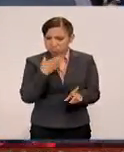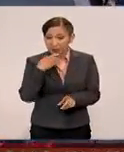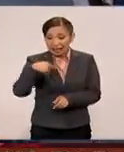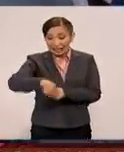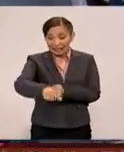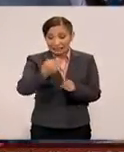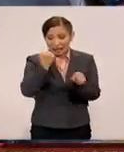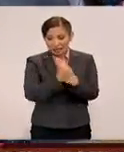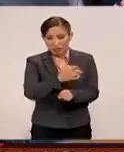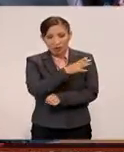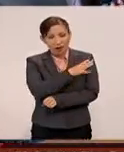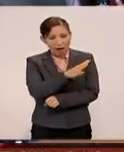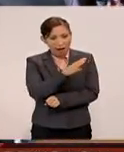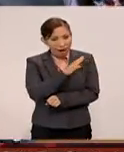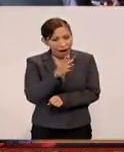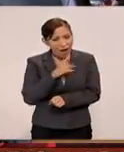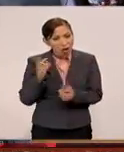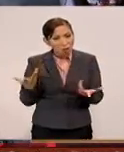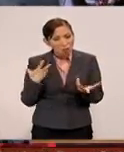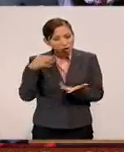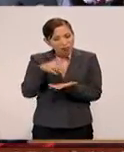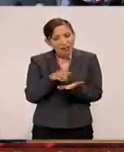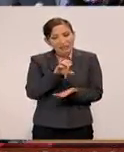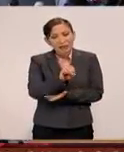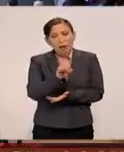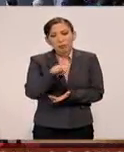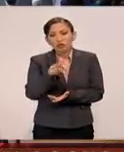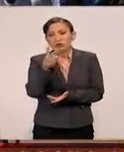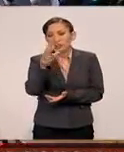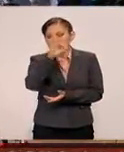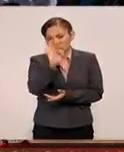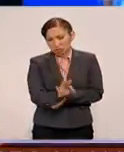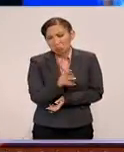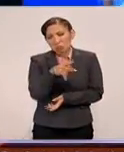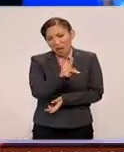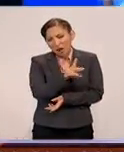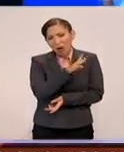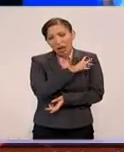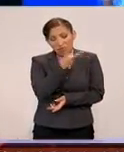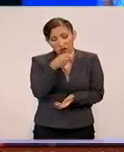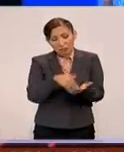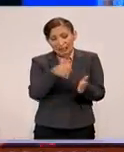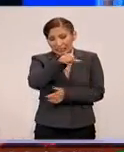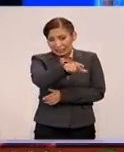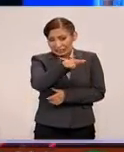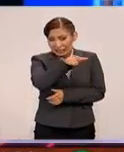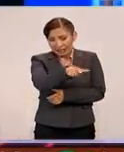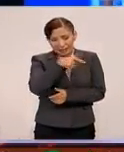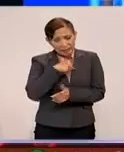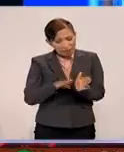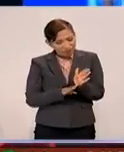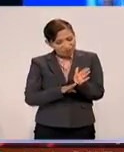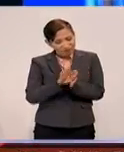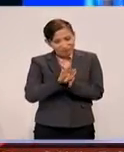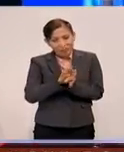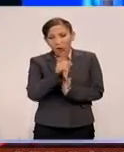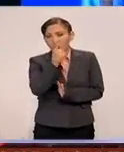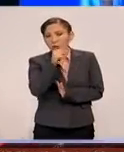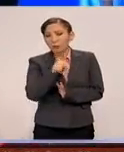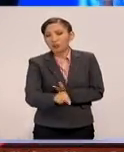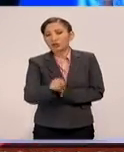este año habrá una contracción de 0.3%, sin embargo, afirmó que en 2017 tendrá un crecimiento